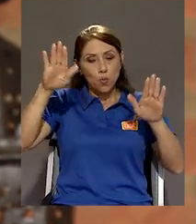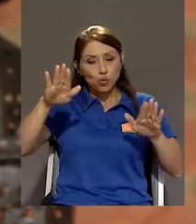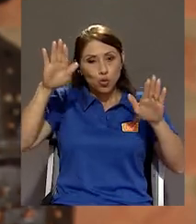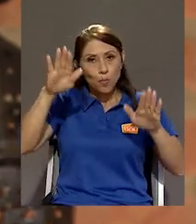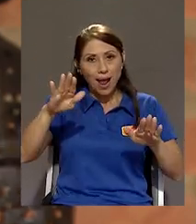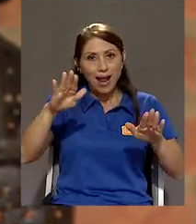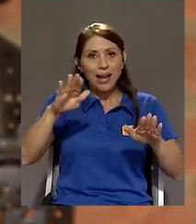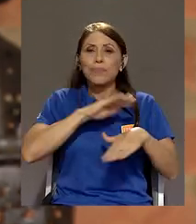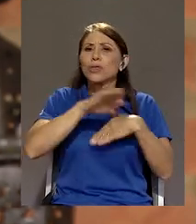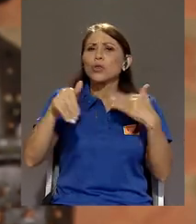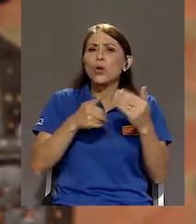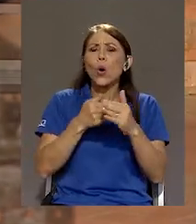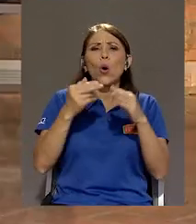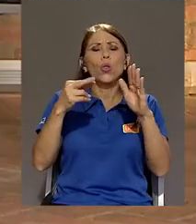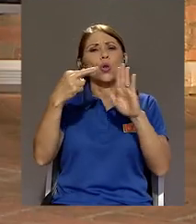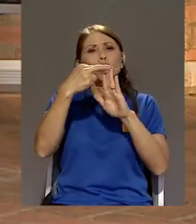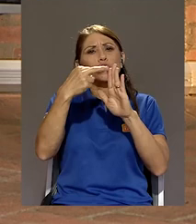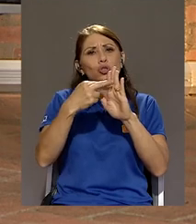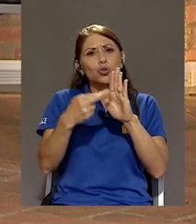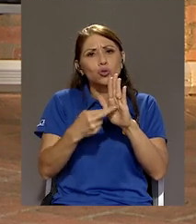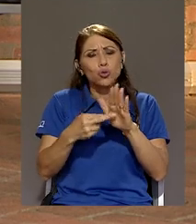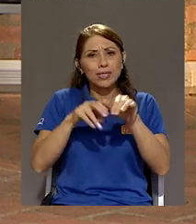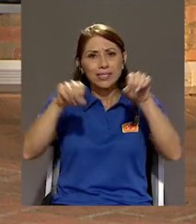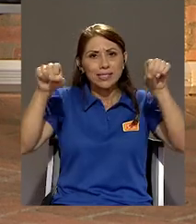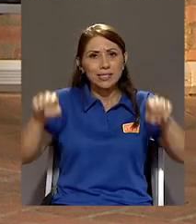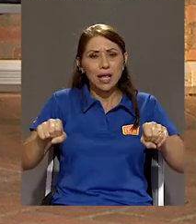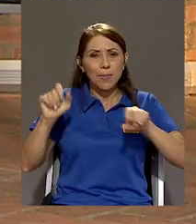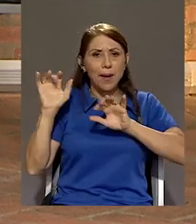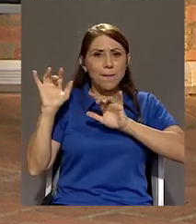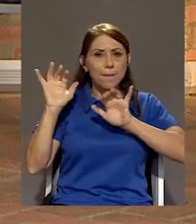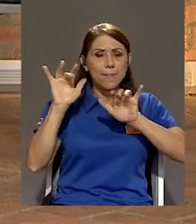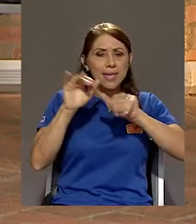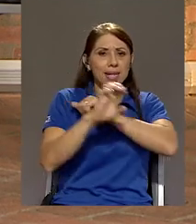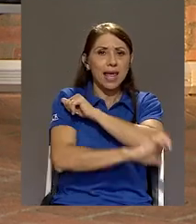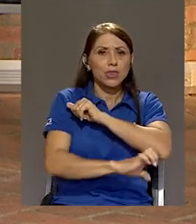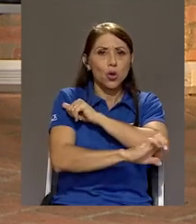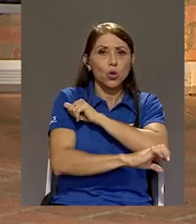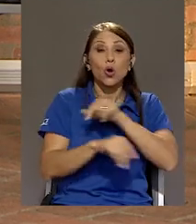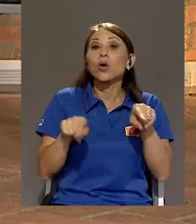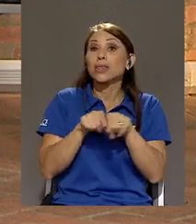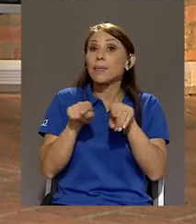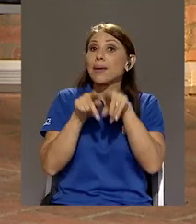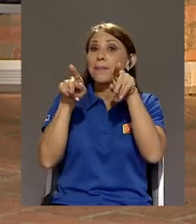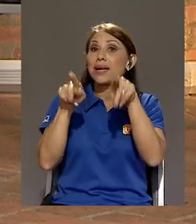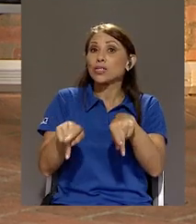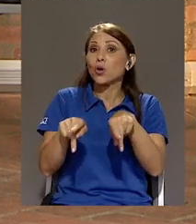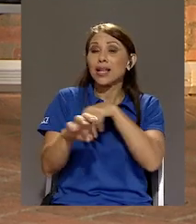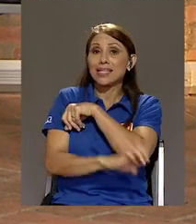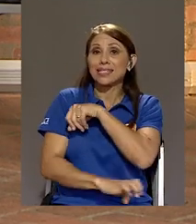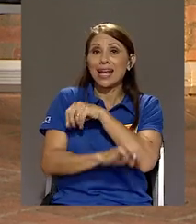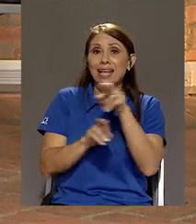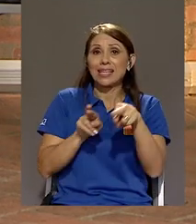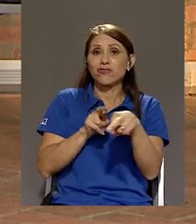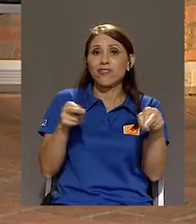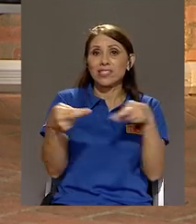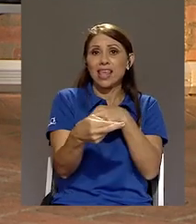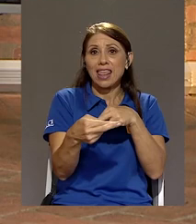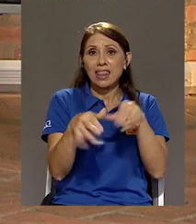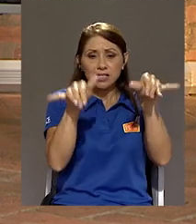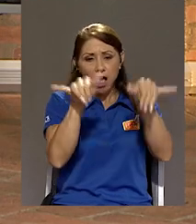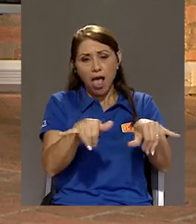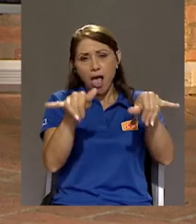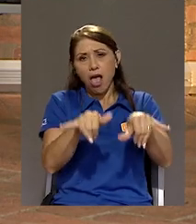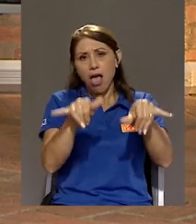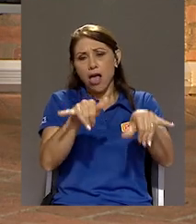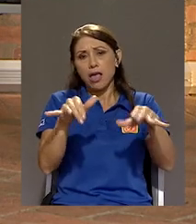migratorio, el tratamiento de los residentes en Estados Unidos que andan buscando formalizar